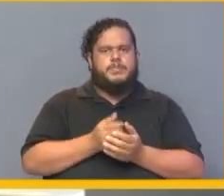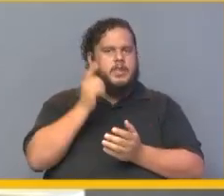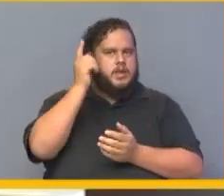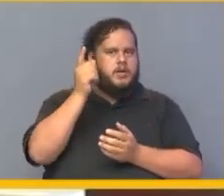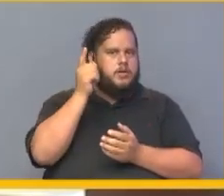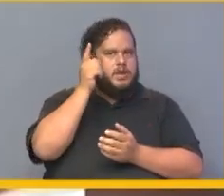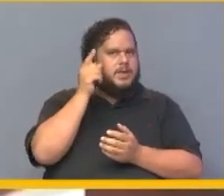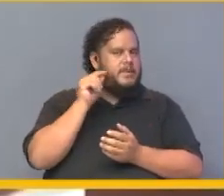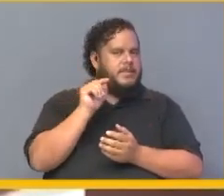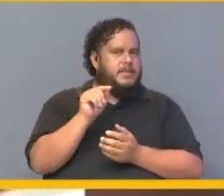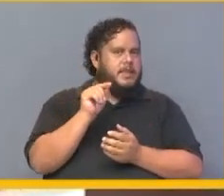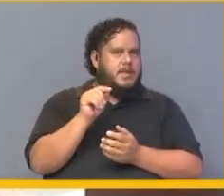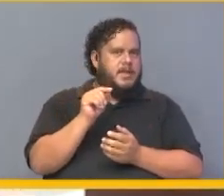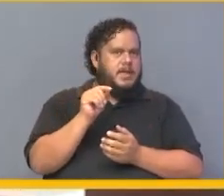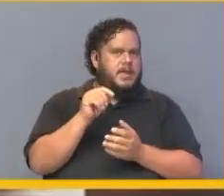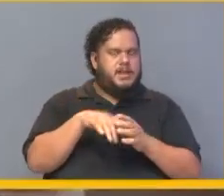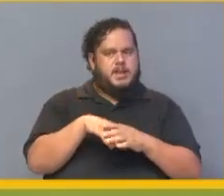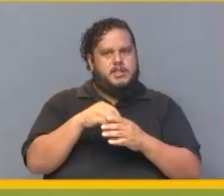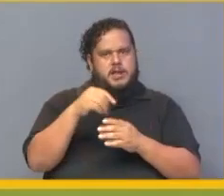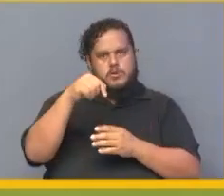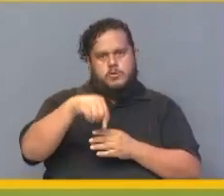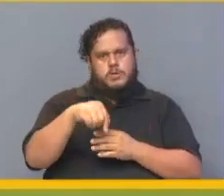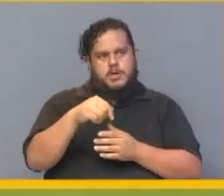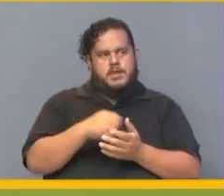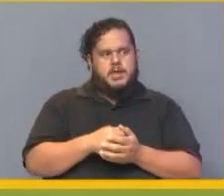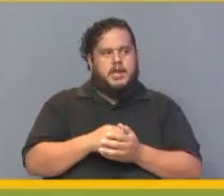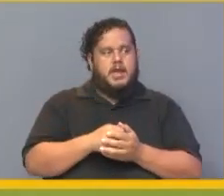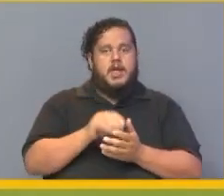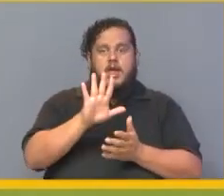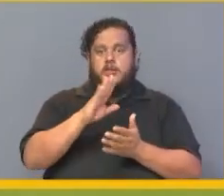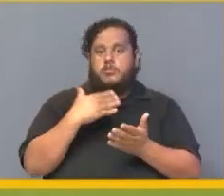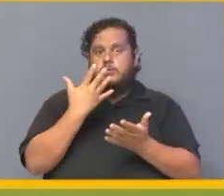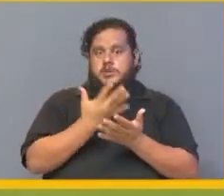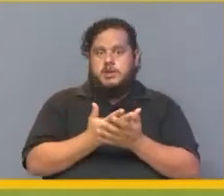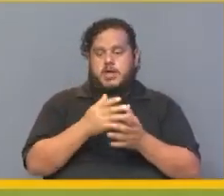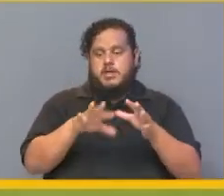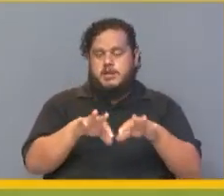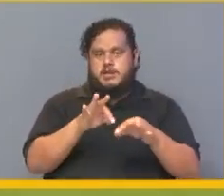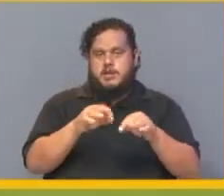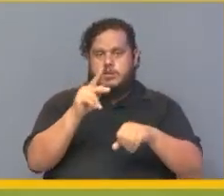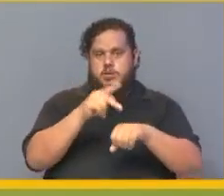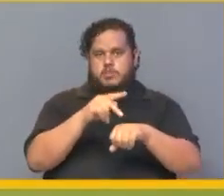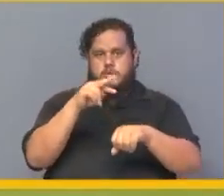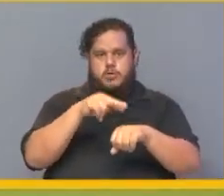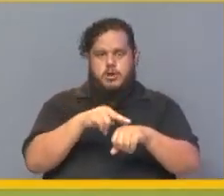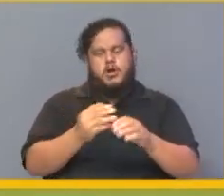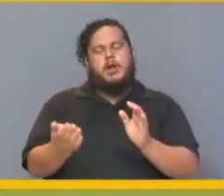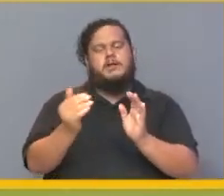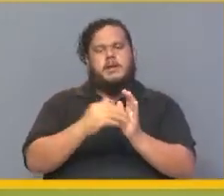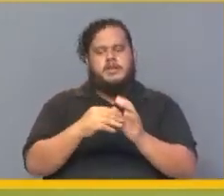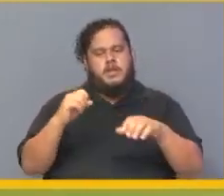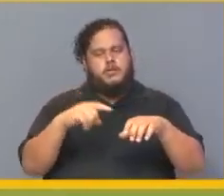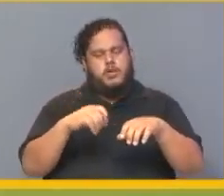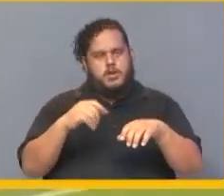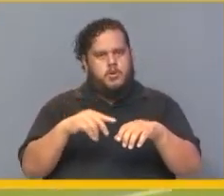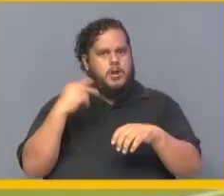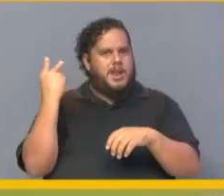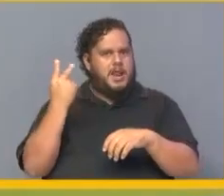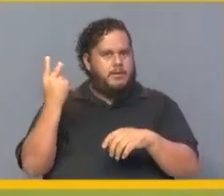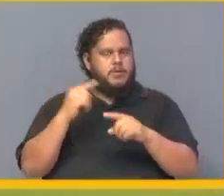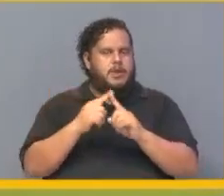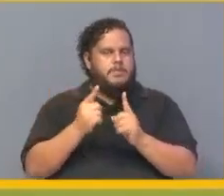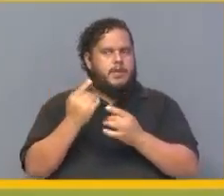Obviamente él salió de acá. Desde su llegada, la selección boricua ha regresado al gol, a la victoria. Sin embargo,